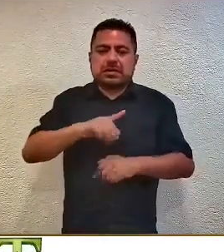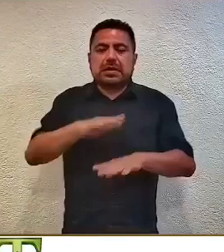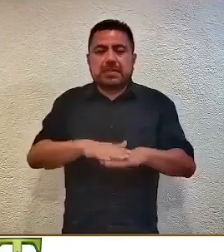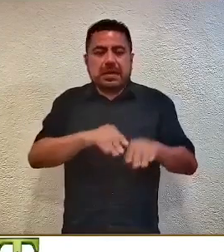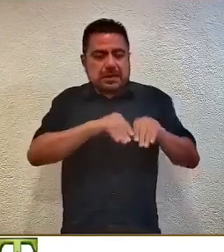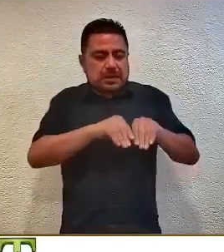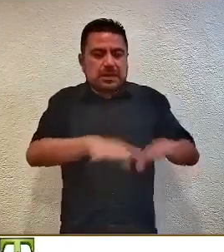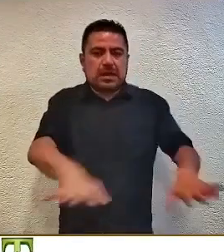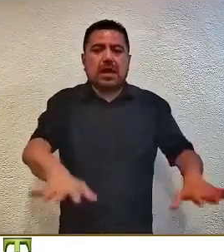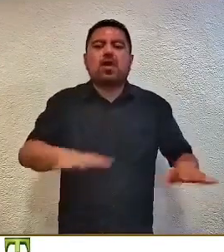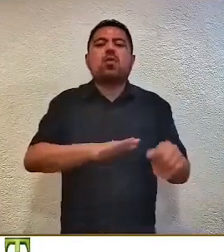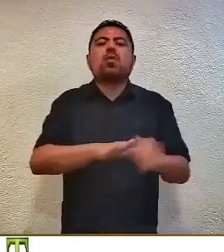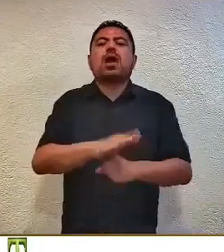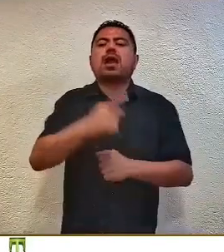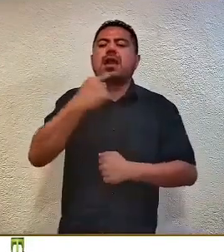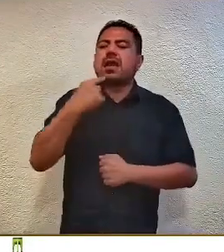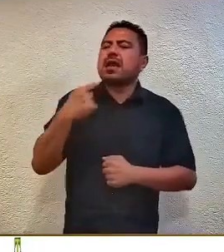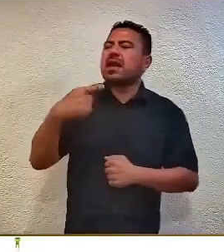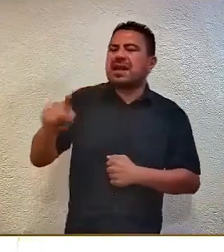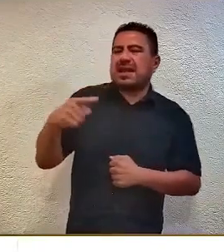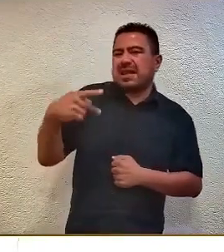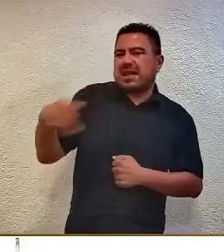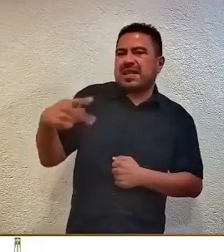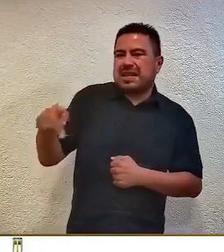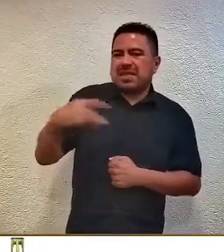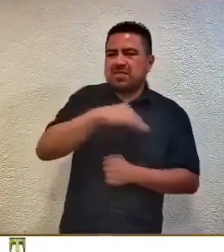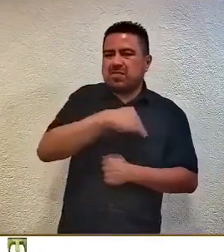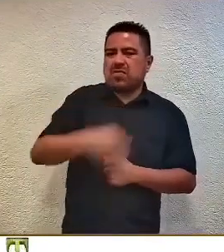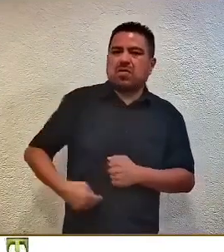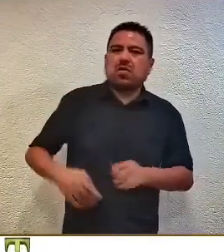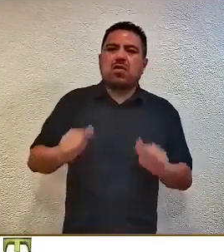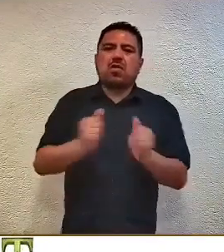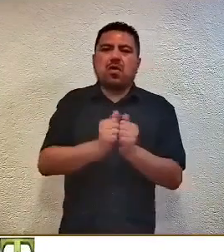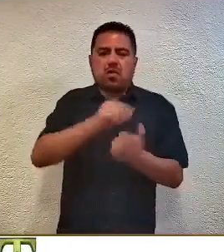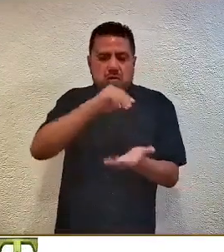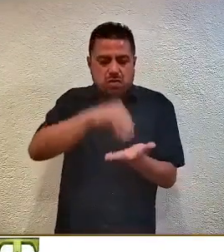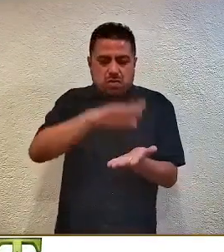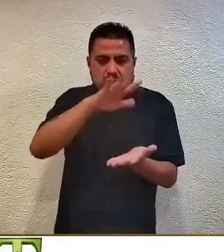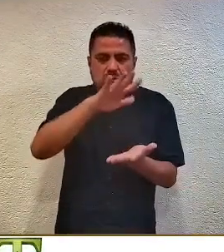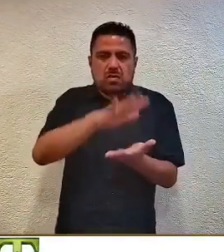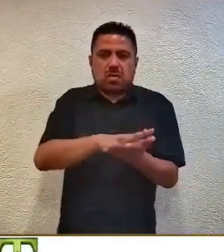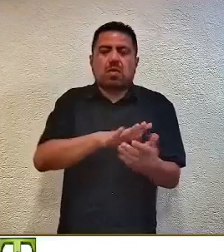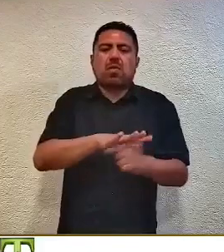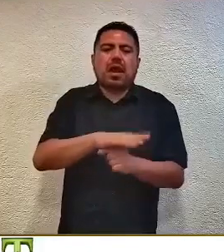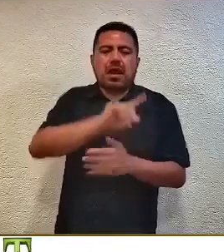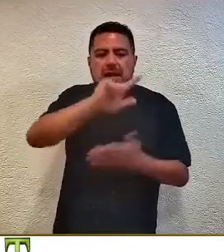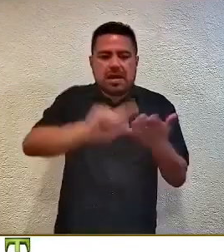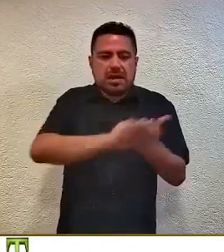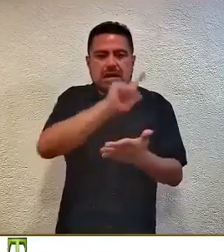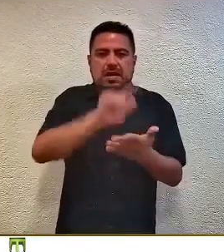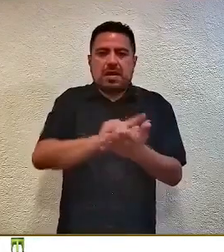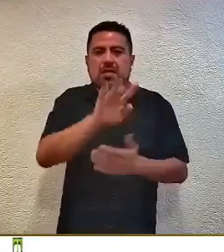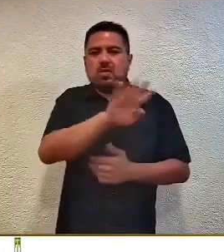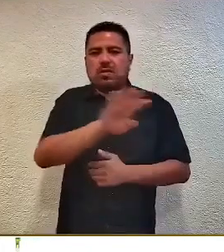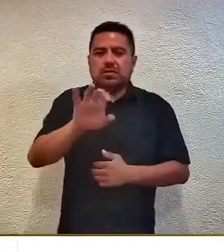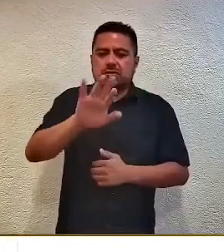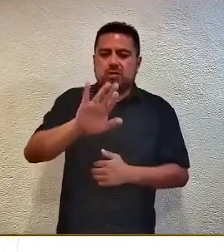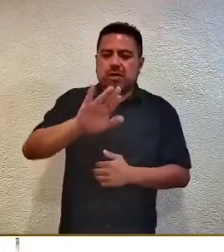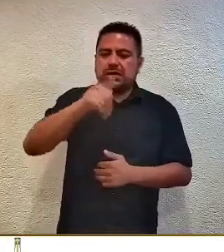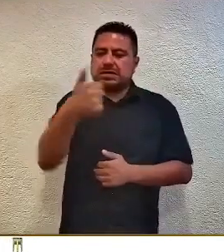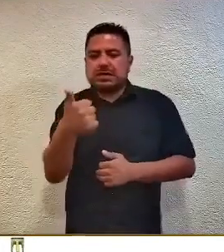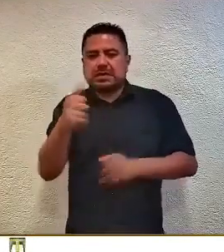del medio de impugnación local de conformidad con lo estipulado en la Ley